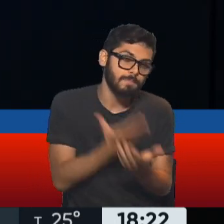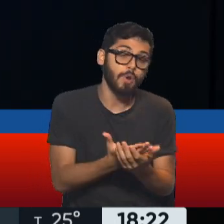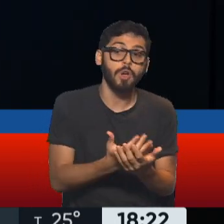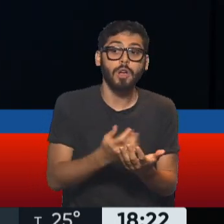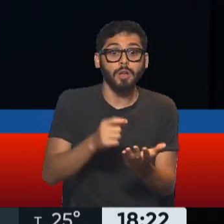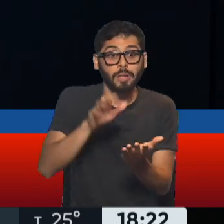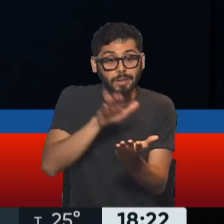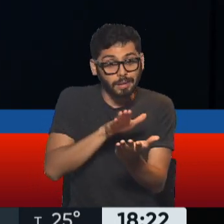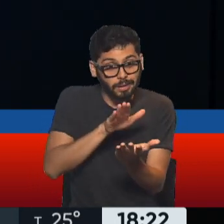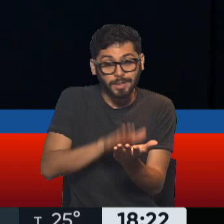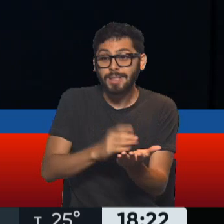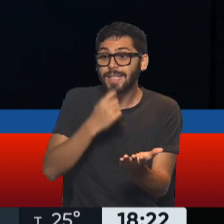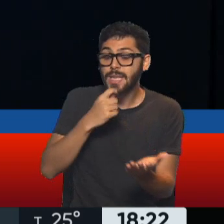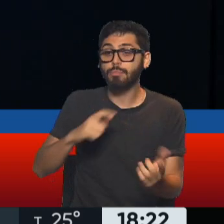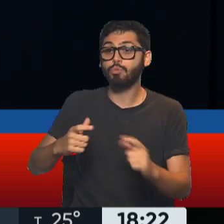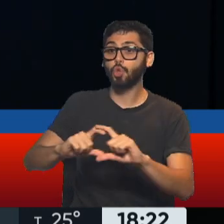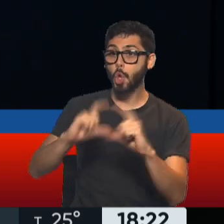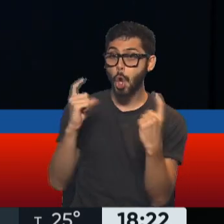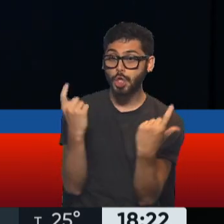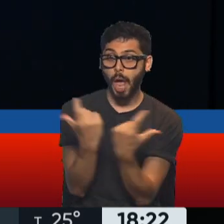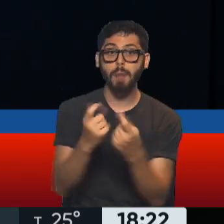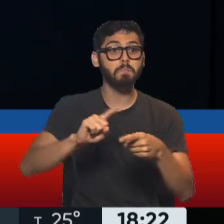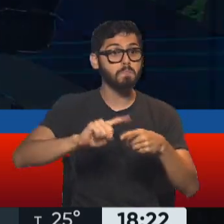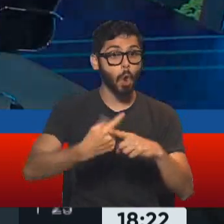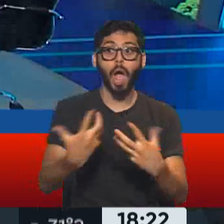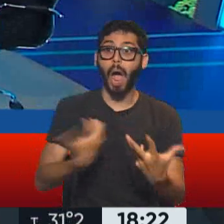el apoyo social y político es más amplio.